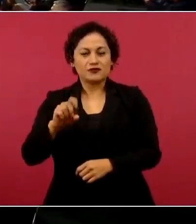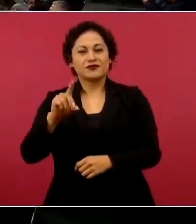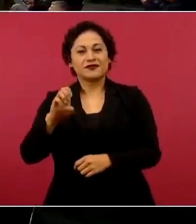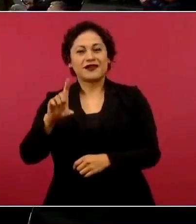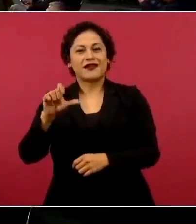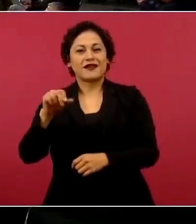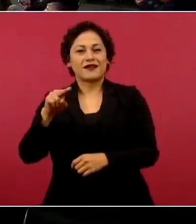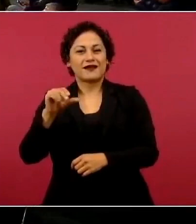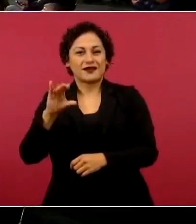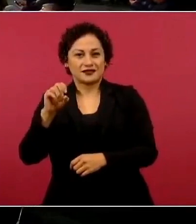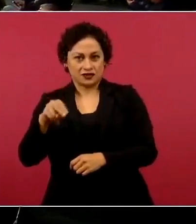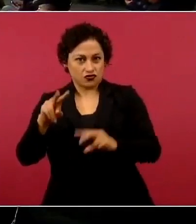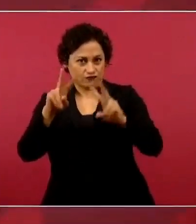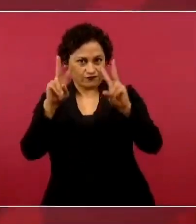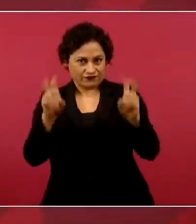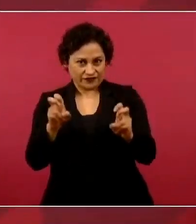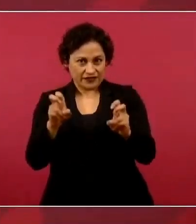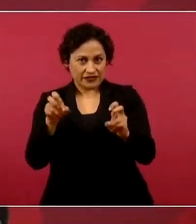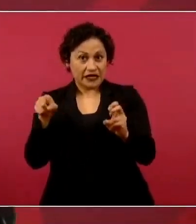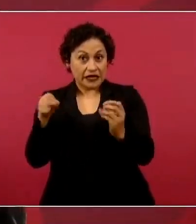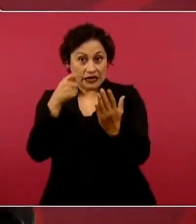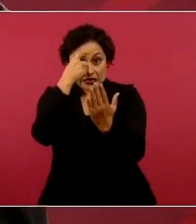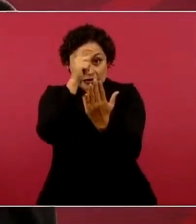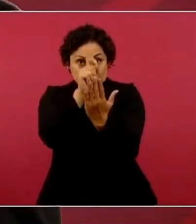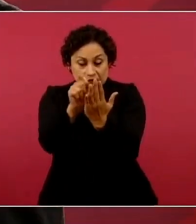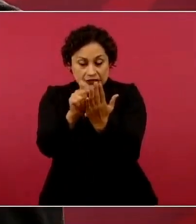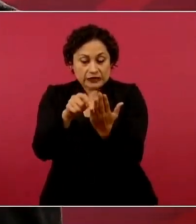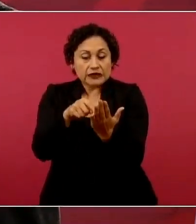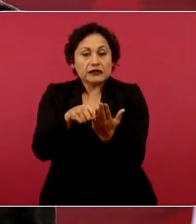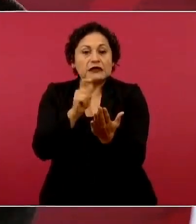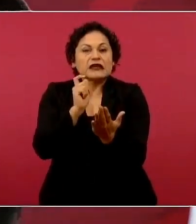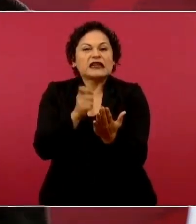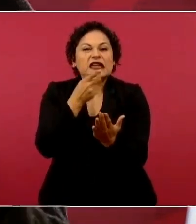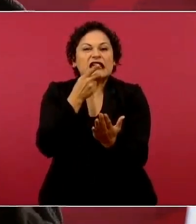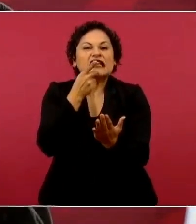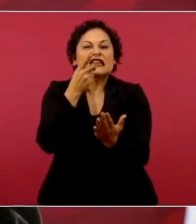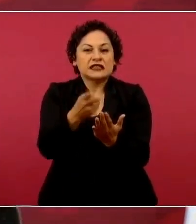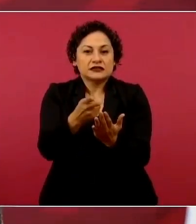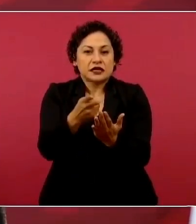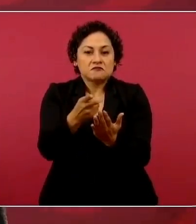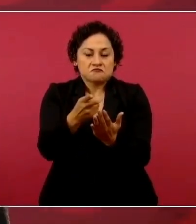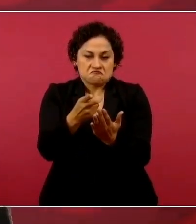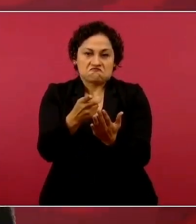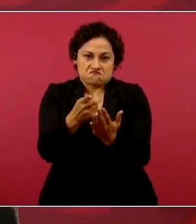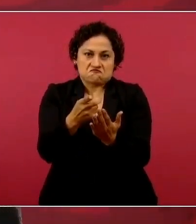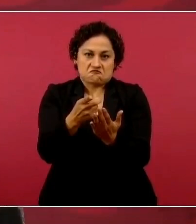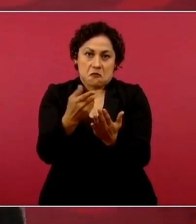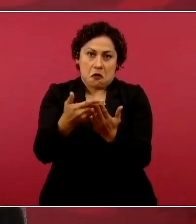una proclama, un plan vigente,